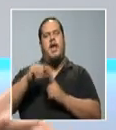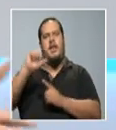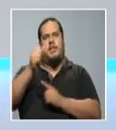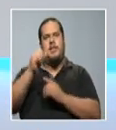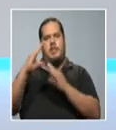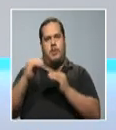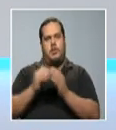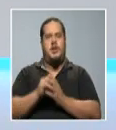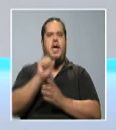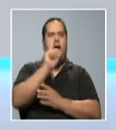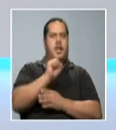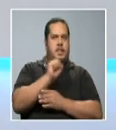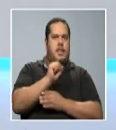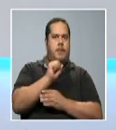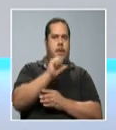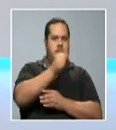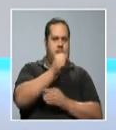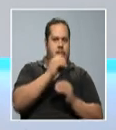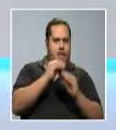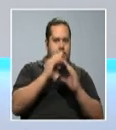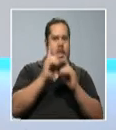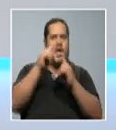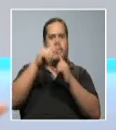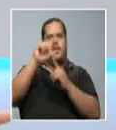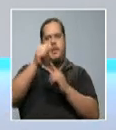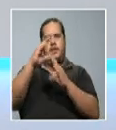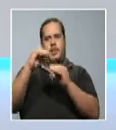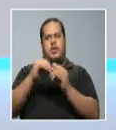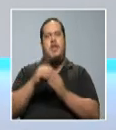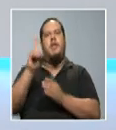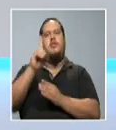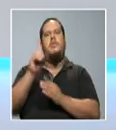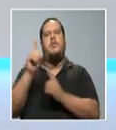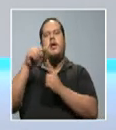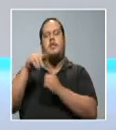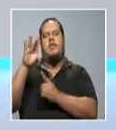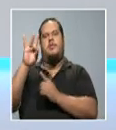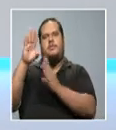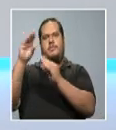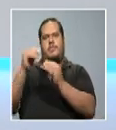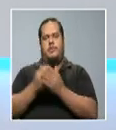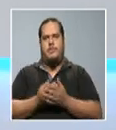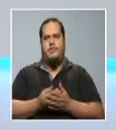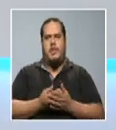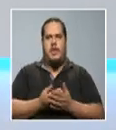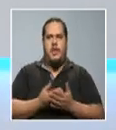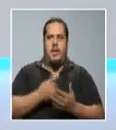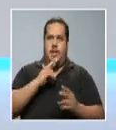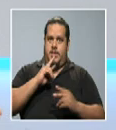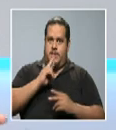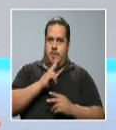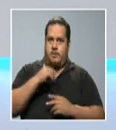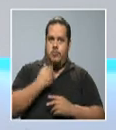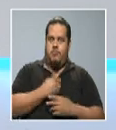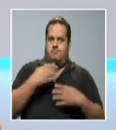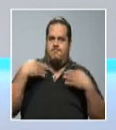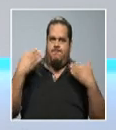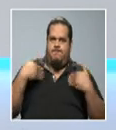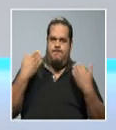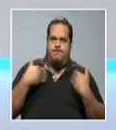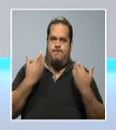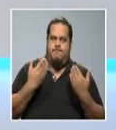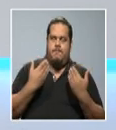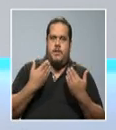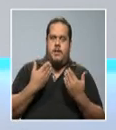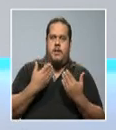sábado a partir también de las 10 de la mañana y hasta las 10 de la noche, y el día domingo hasta las 8 de la noche. De verdad que muy contentos, entusiasmados, y de verdad